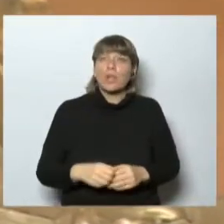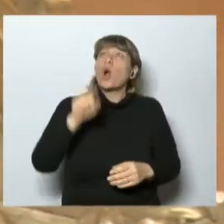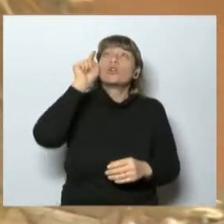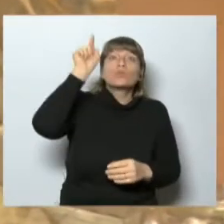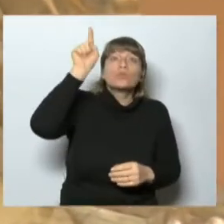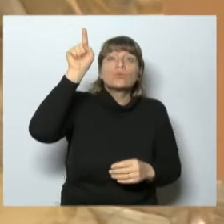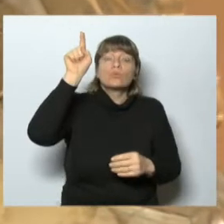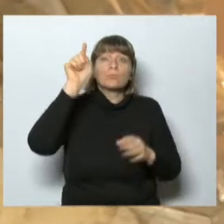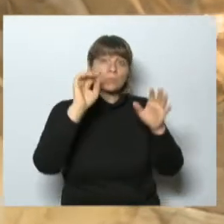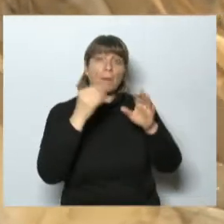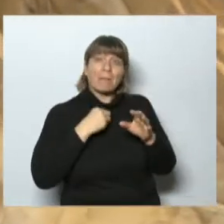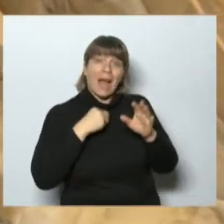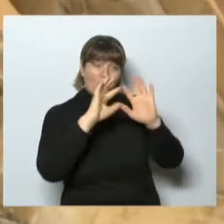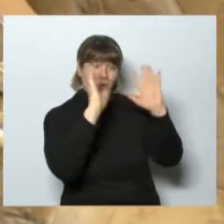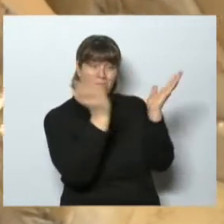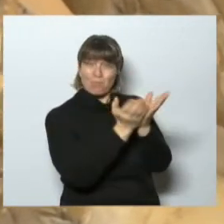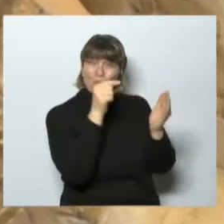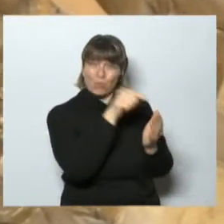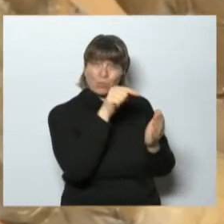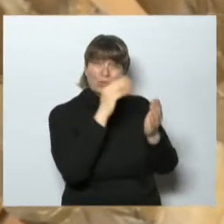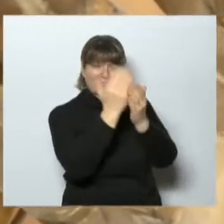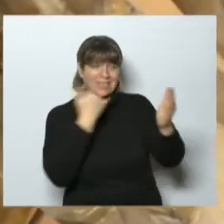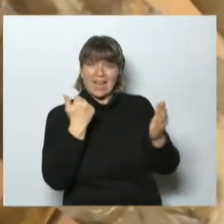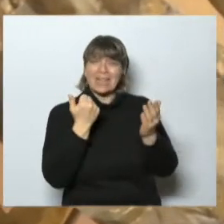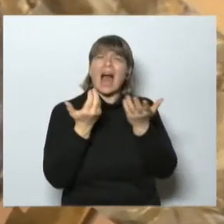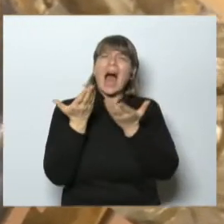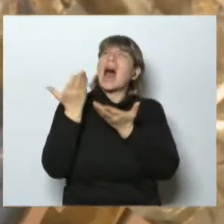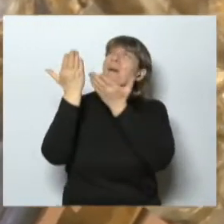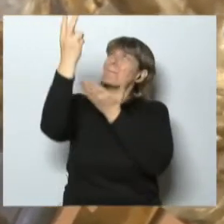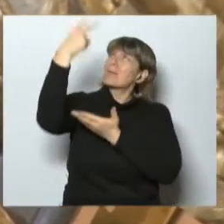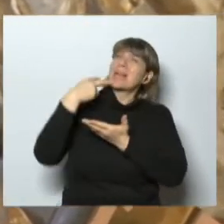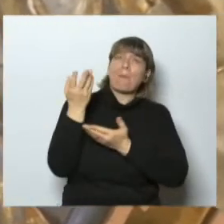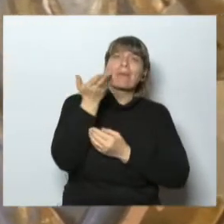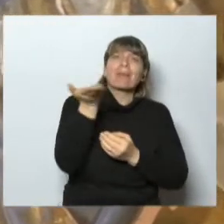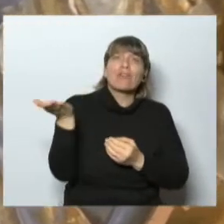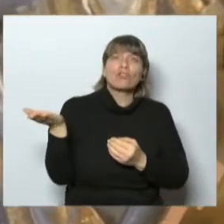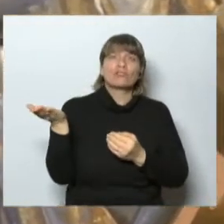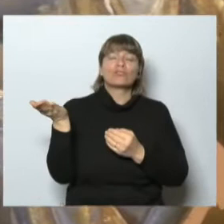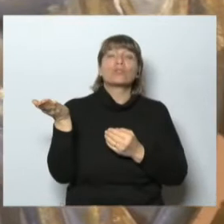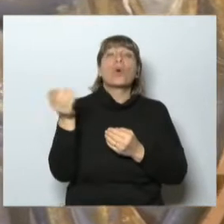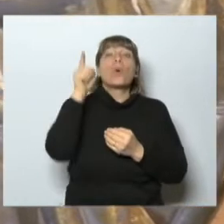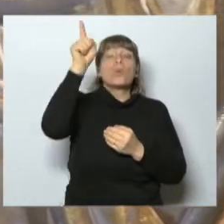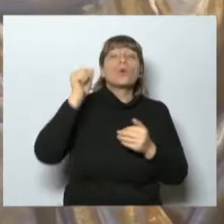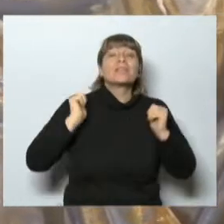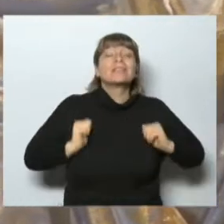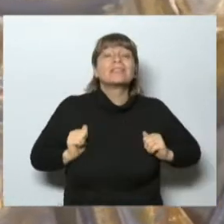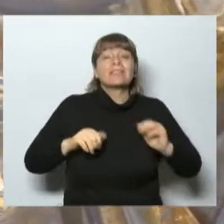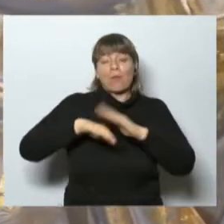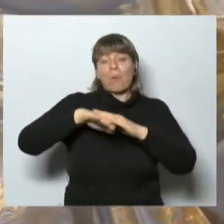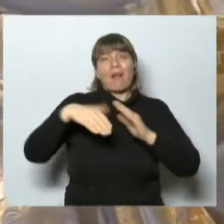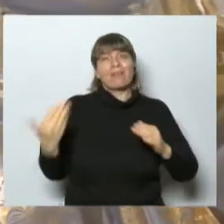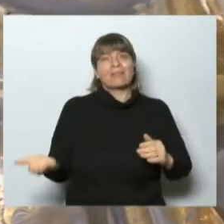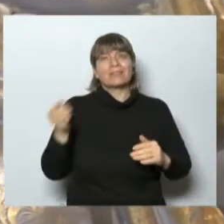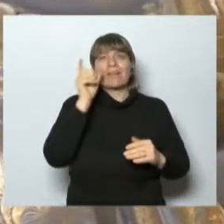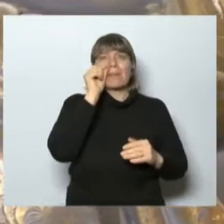que quitas el pecado del mundo, atiende nuestra súplica. Tú que estás sentado a la derecha